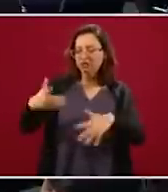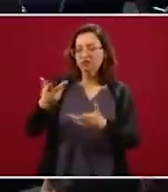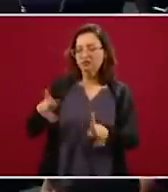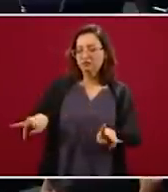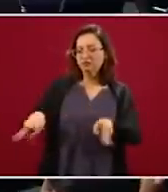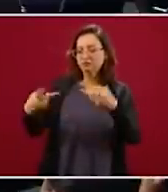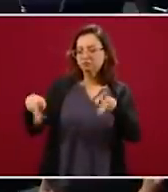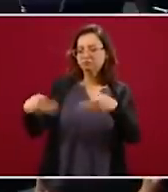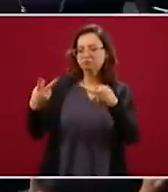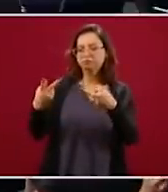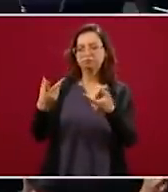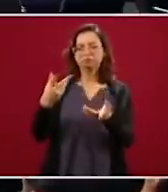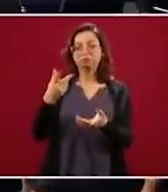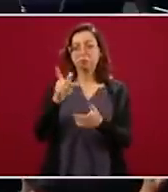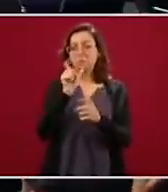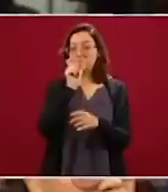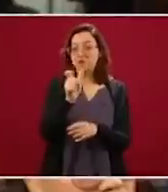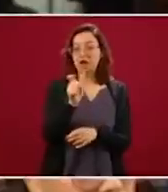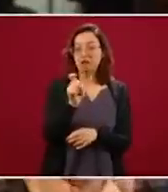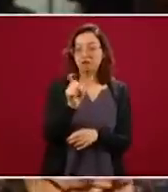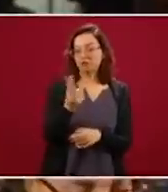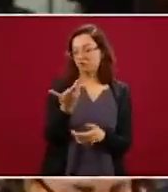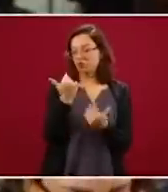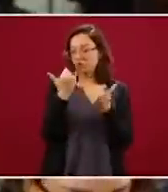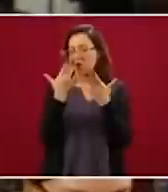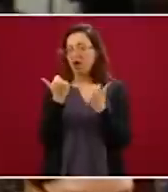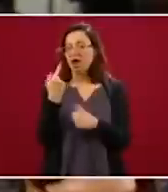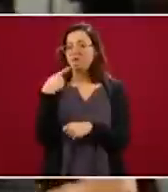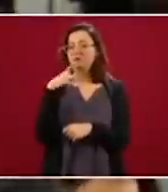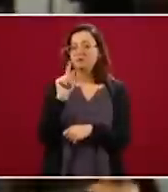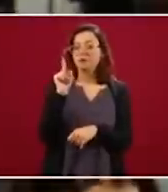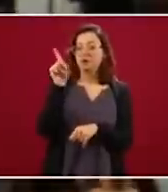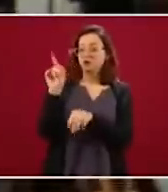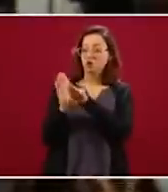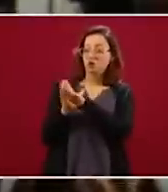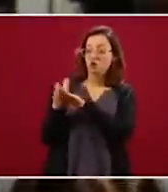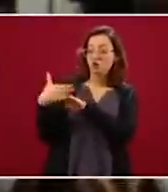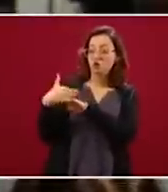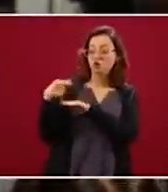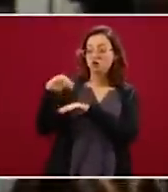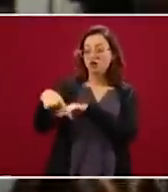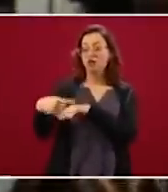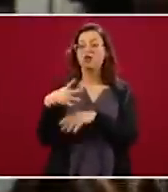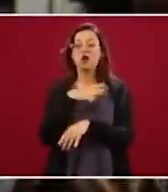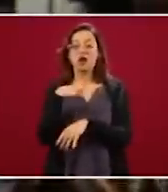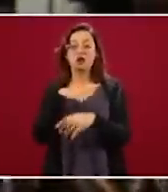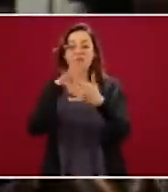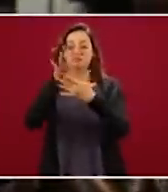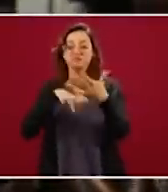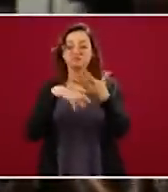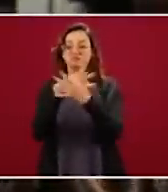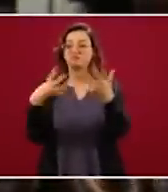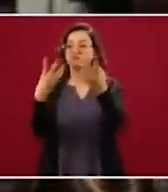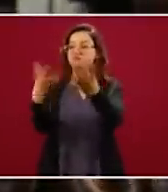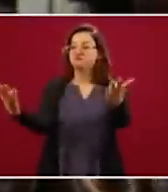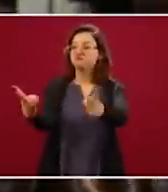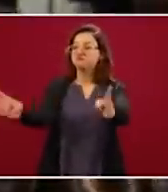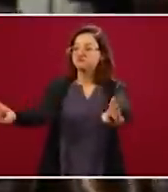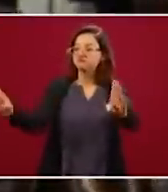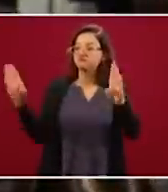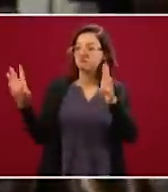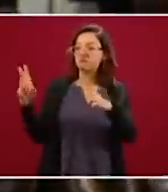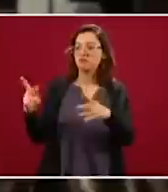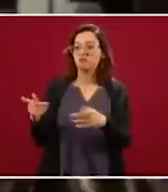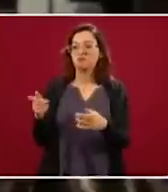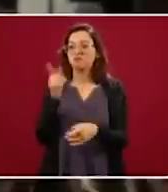práctica muy común en el municipio de Los Cabos, sobre todo, en donde tienen cercado y con seguridad privada esta parte